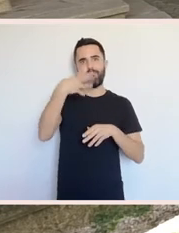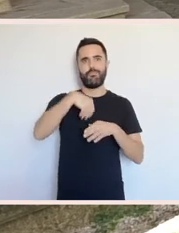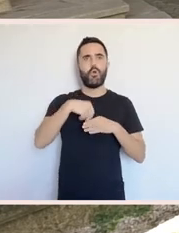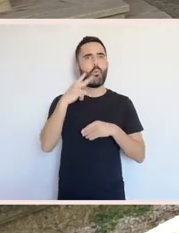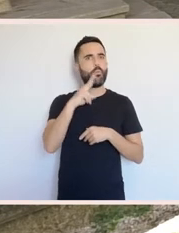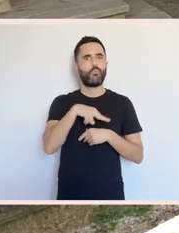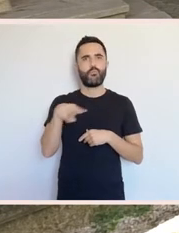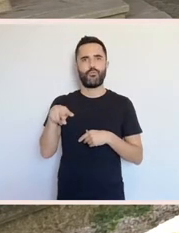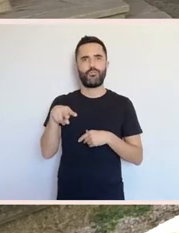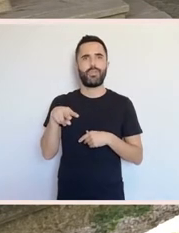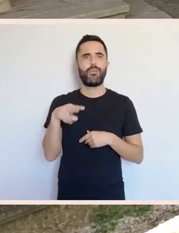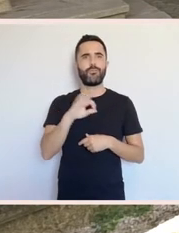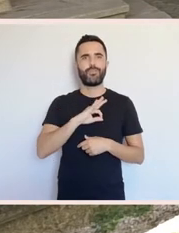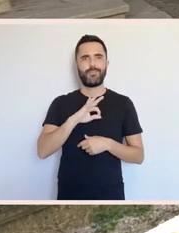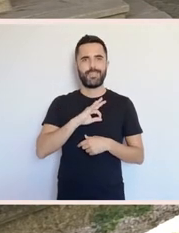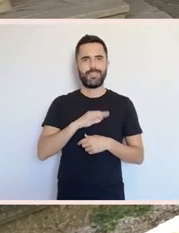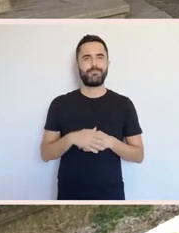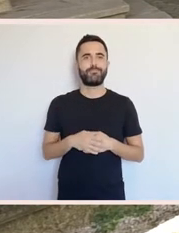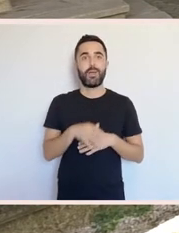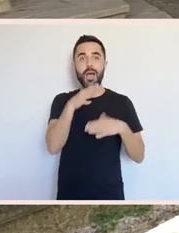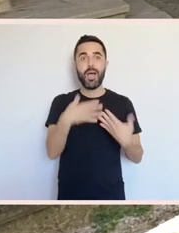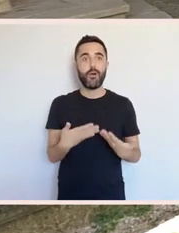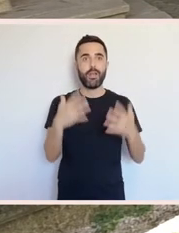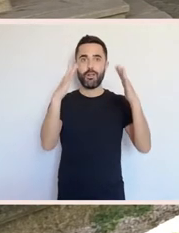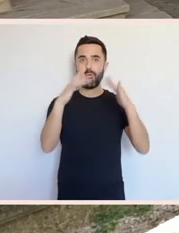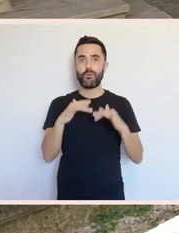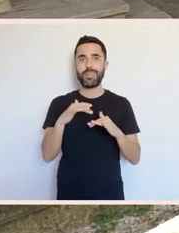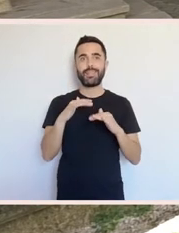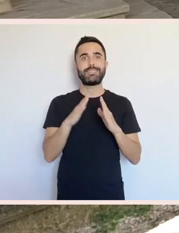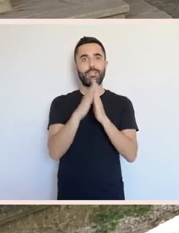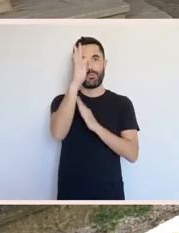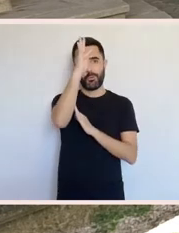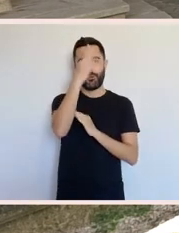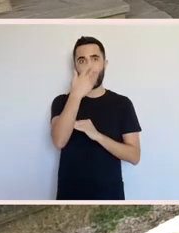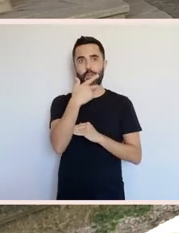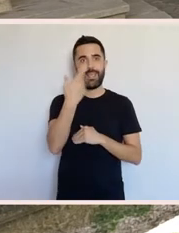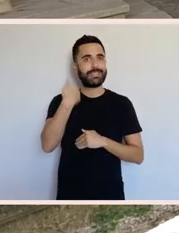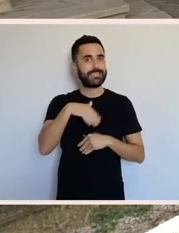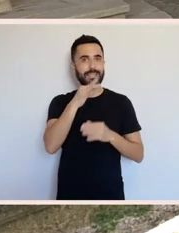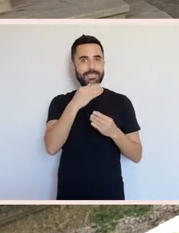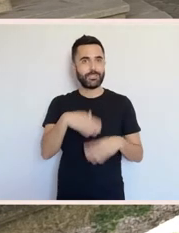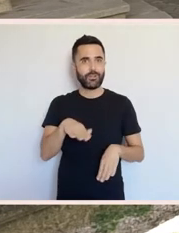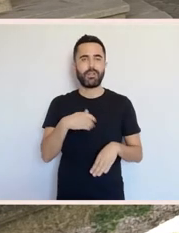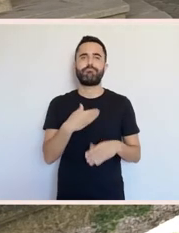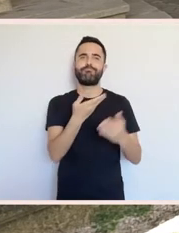E agora que xa coñecedes a historia das ruínas de San Domingos, convido vos a que veñades a visitalas.